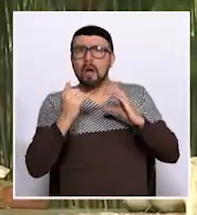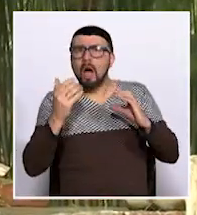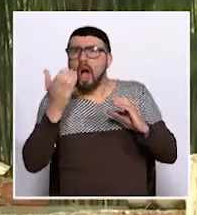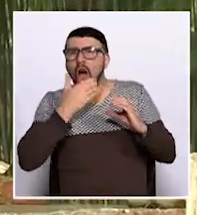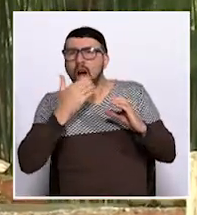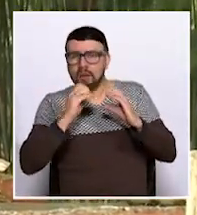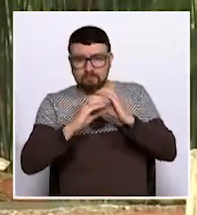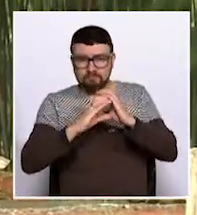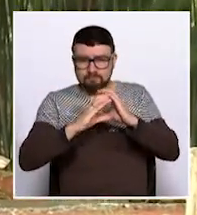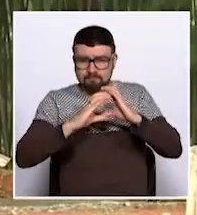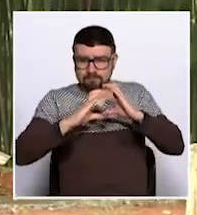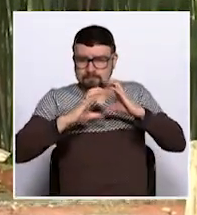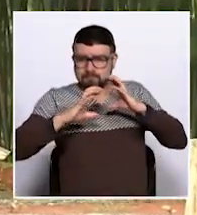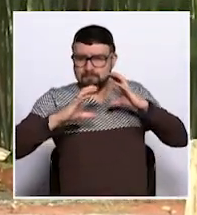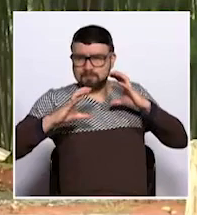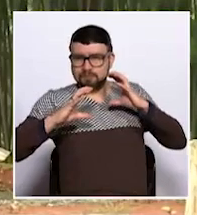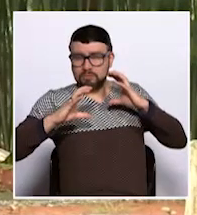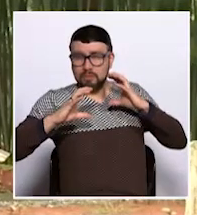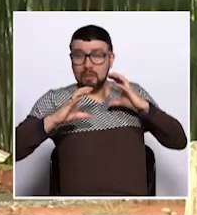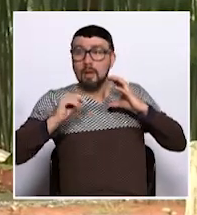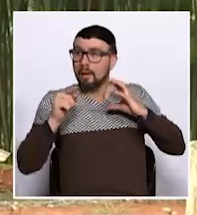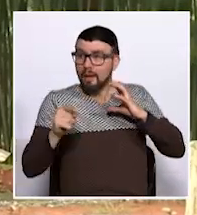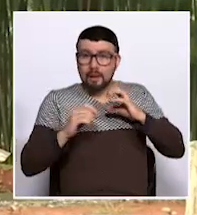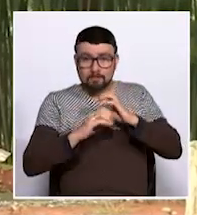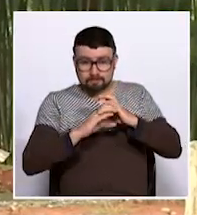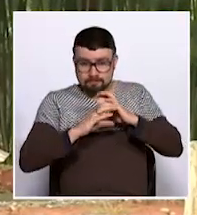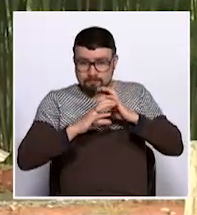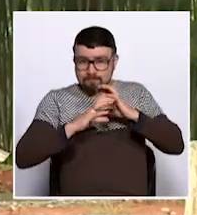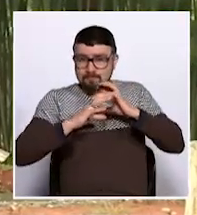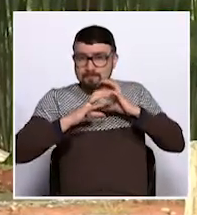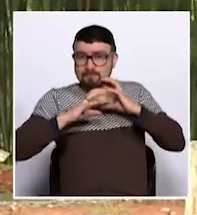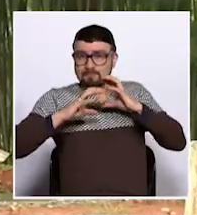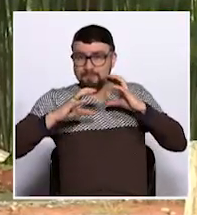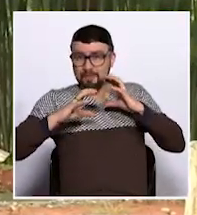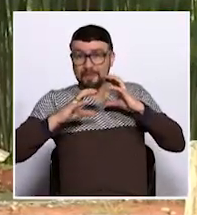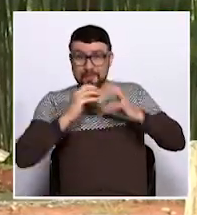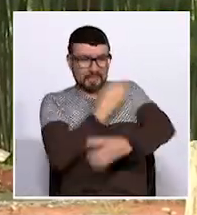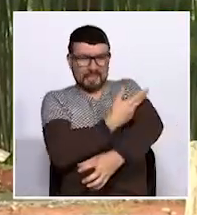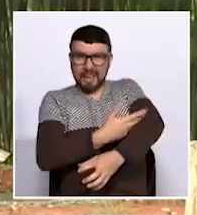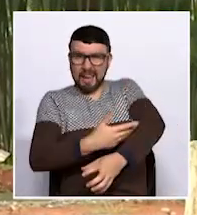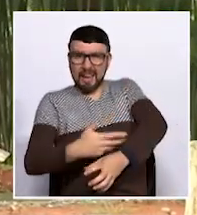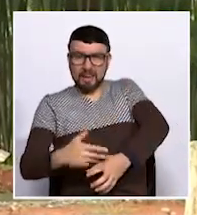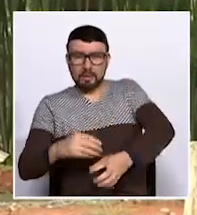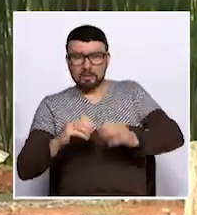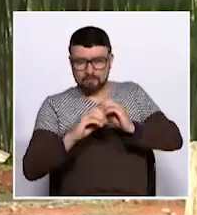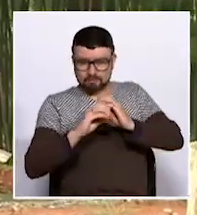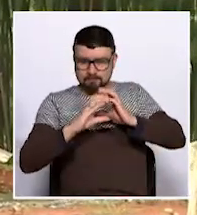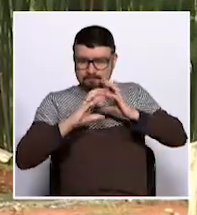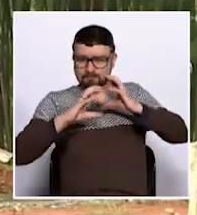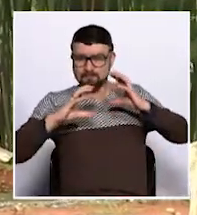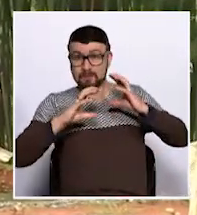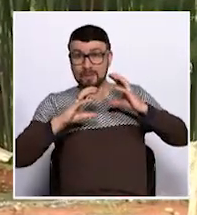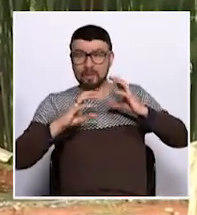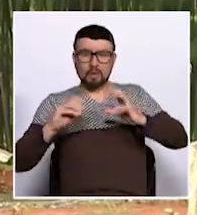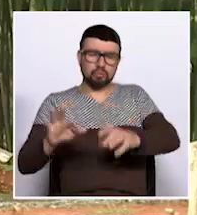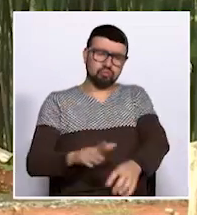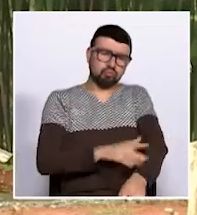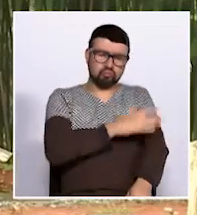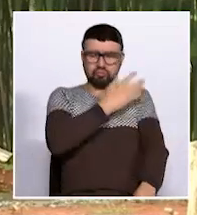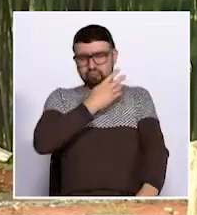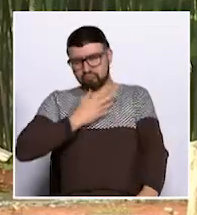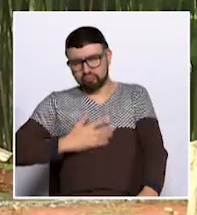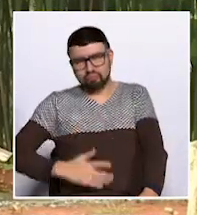se amplía. Entonces, cuando se amplía o cuando se agranda, digamos que el huequito por donde fluye la sangre, se